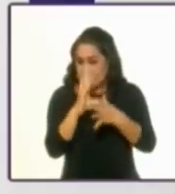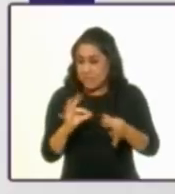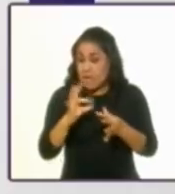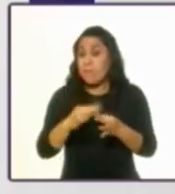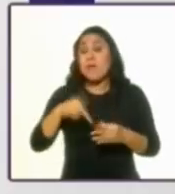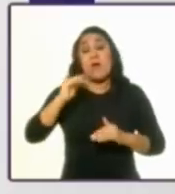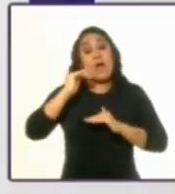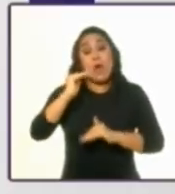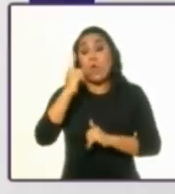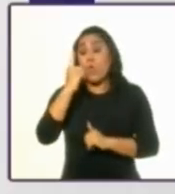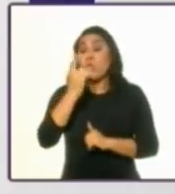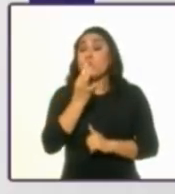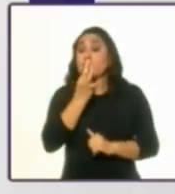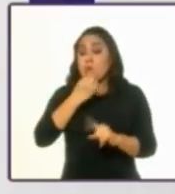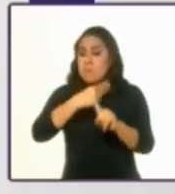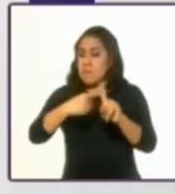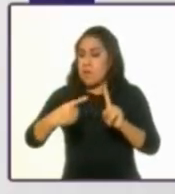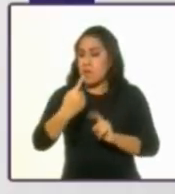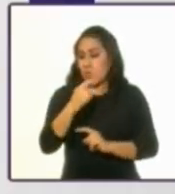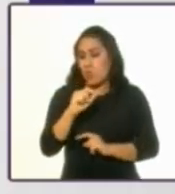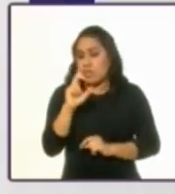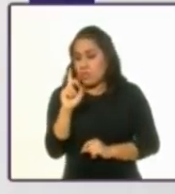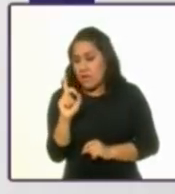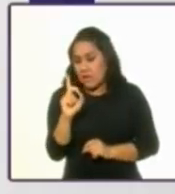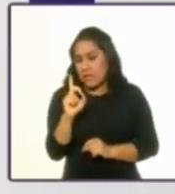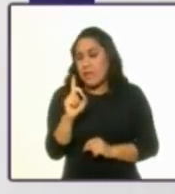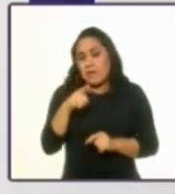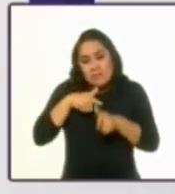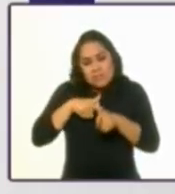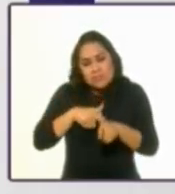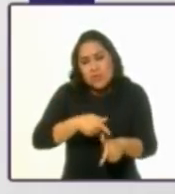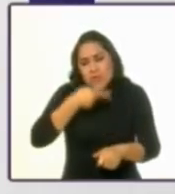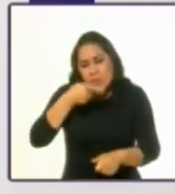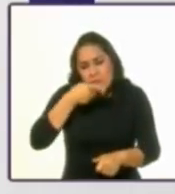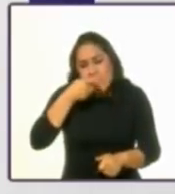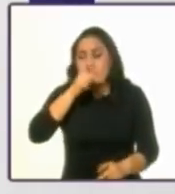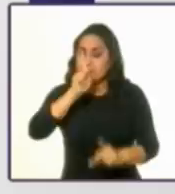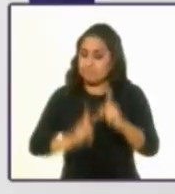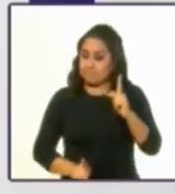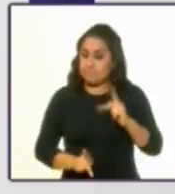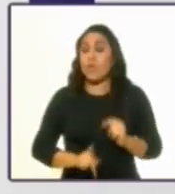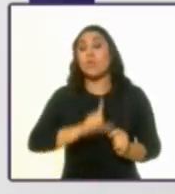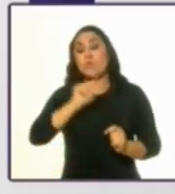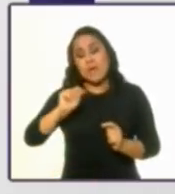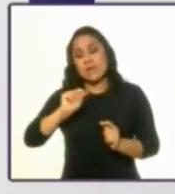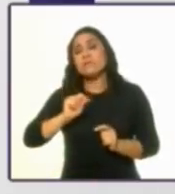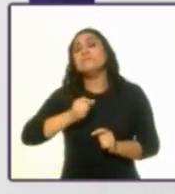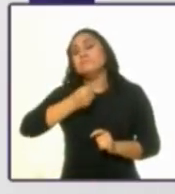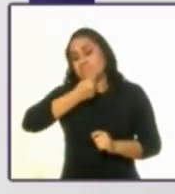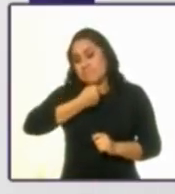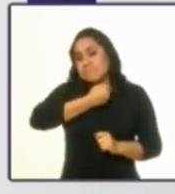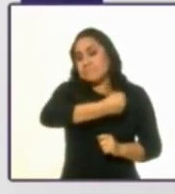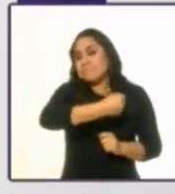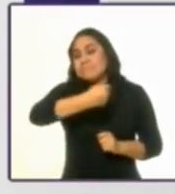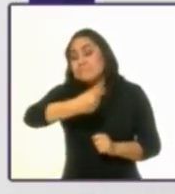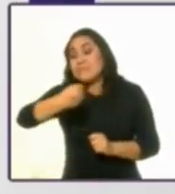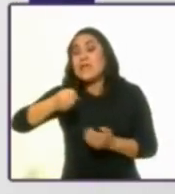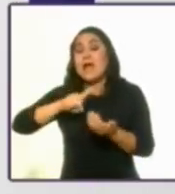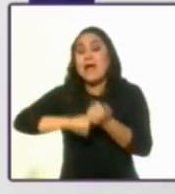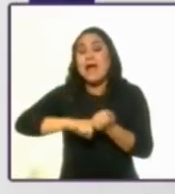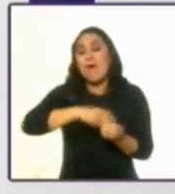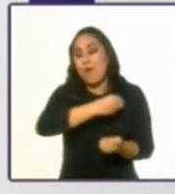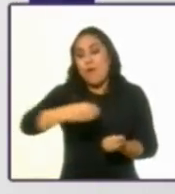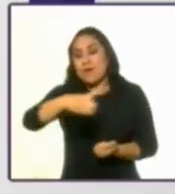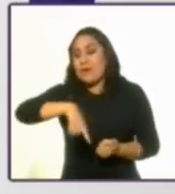disponer de un minuto y medio máximo de intervención continua se les irá dando uso de la palabra del cuento al orden primer que